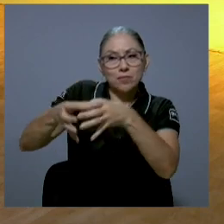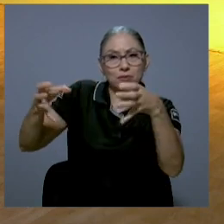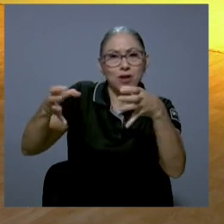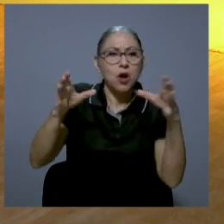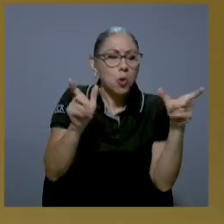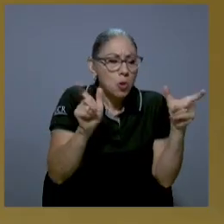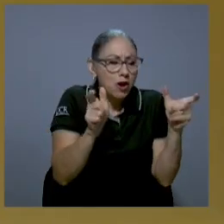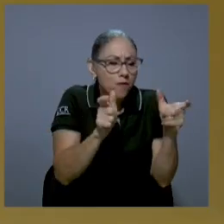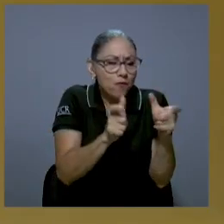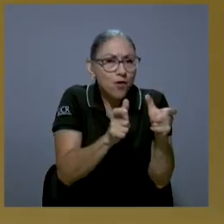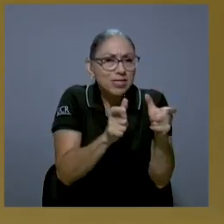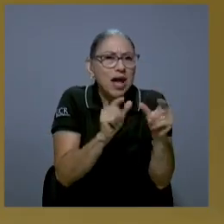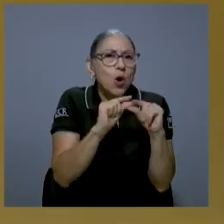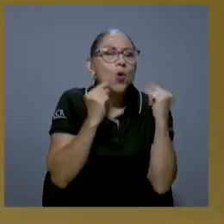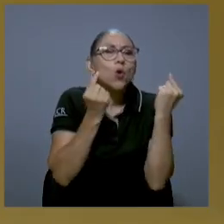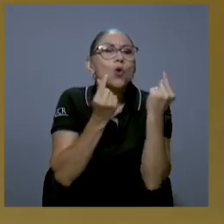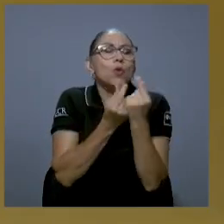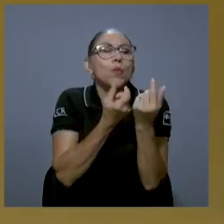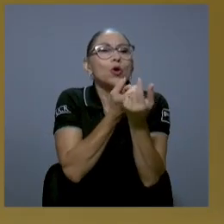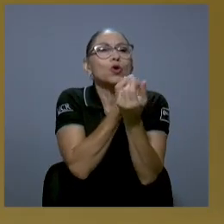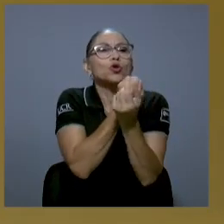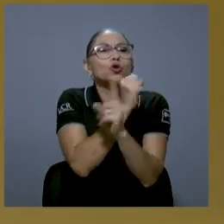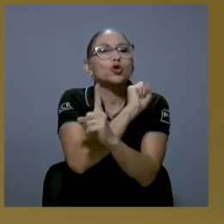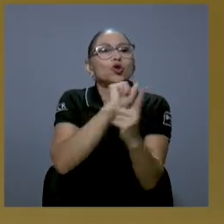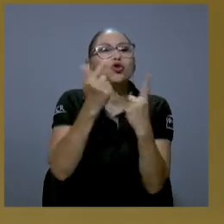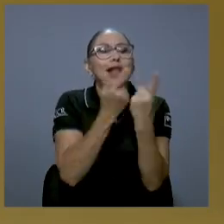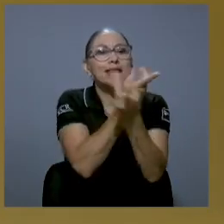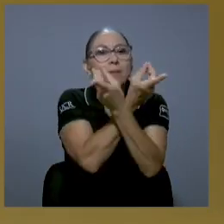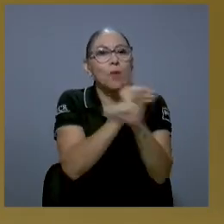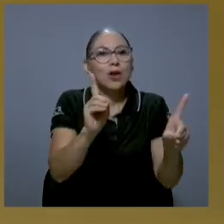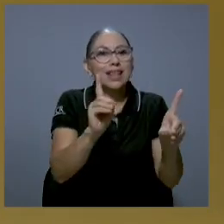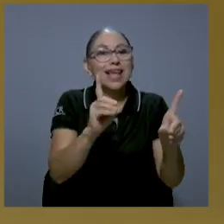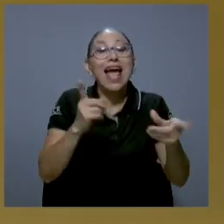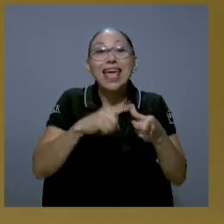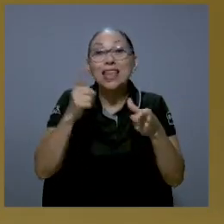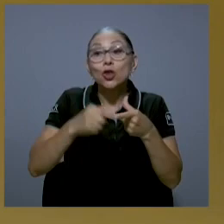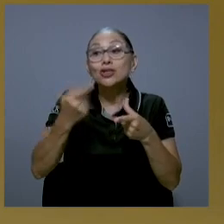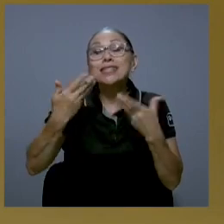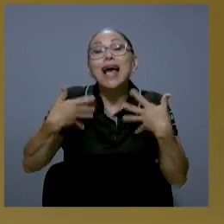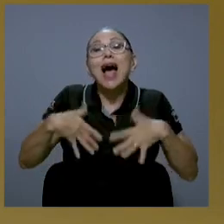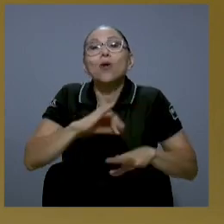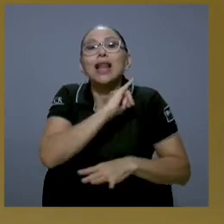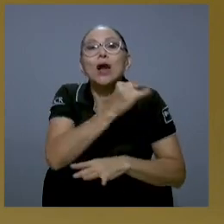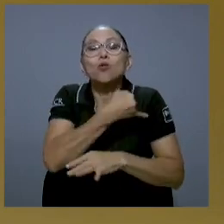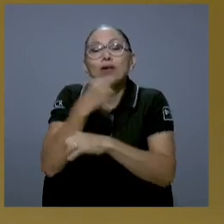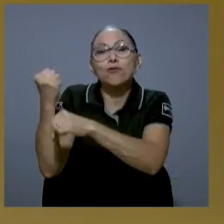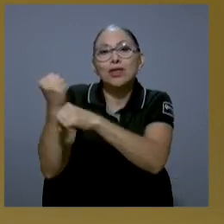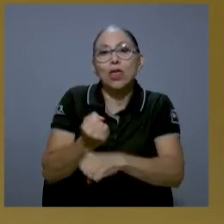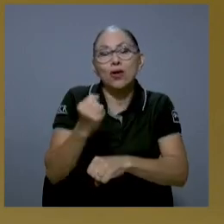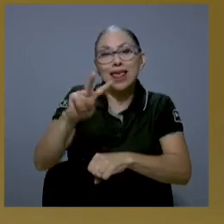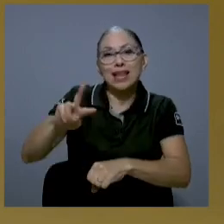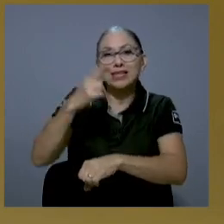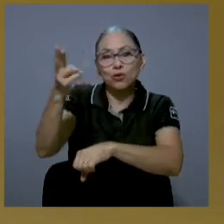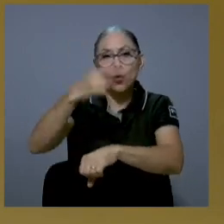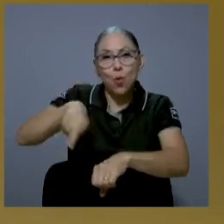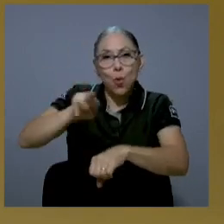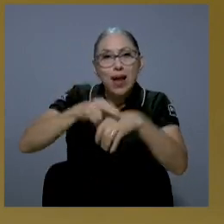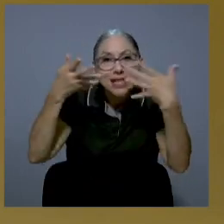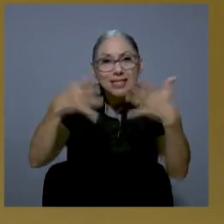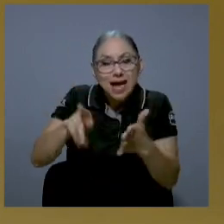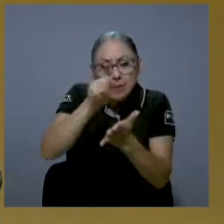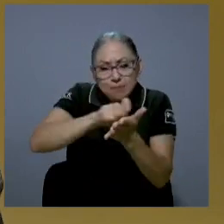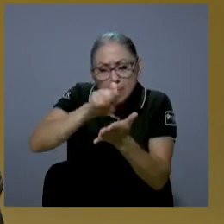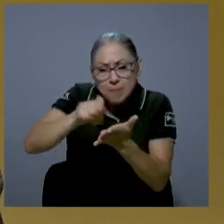naciente fuerza o grupo socialdemócrata. Entonces, aunque la Junta Fundadora de la Segunda República había preparado un proyecto de ley